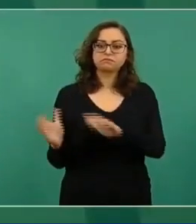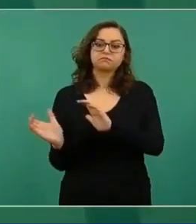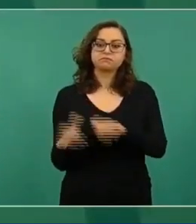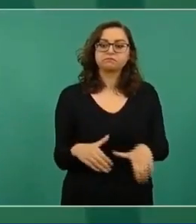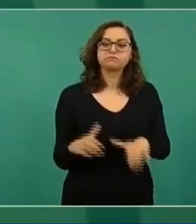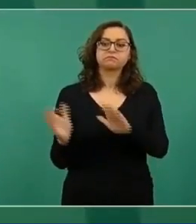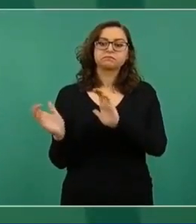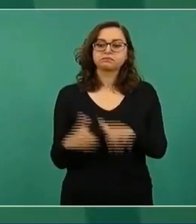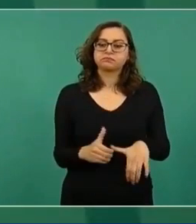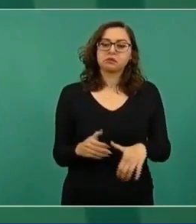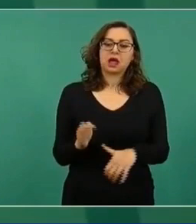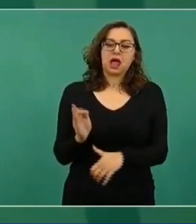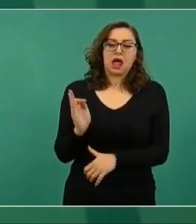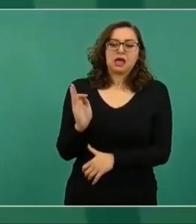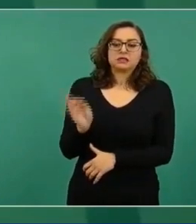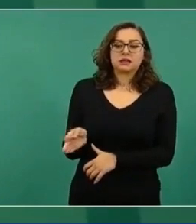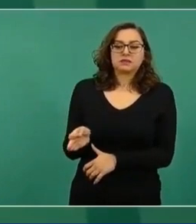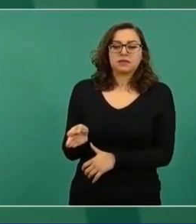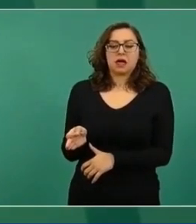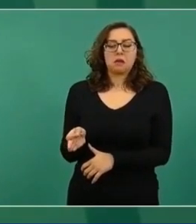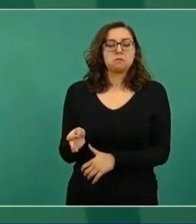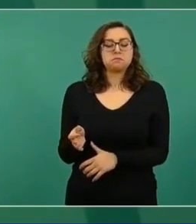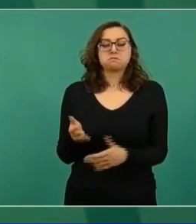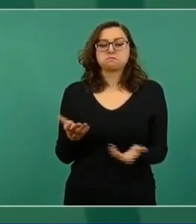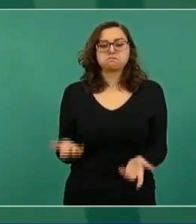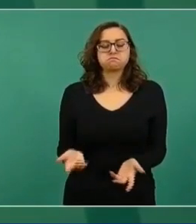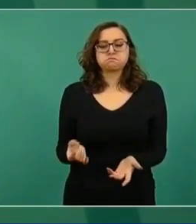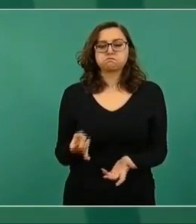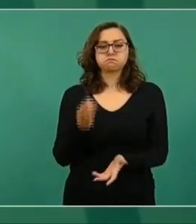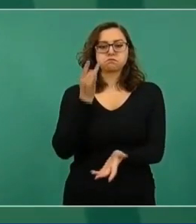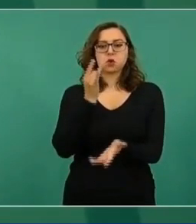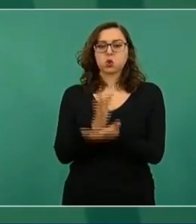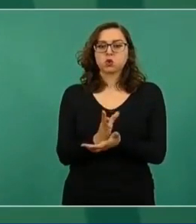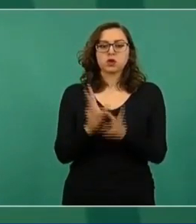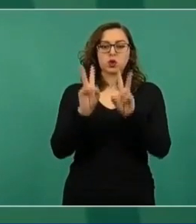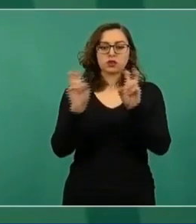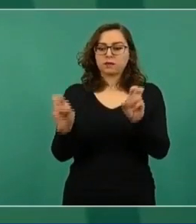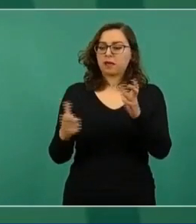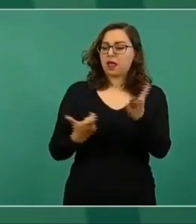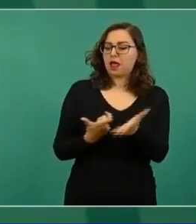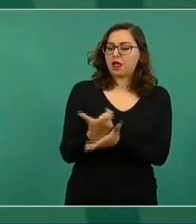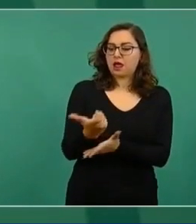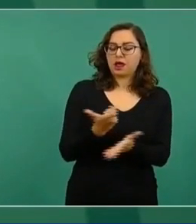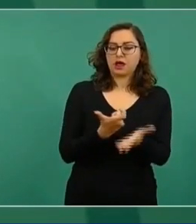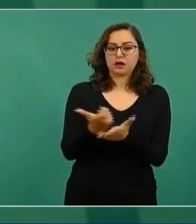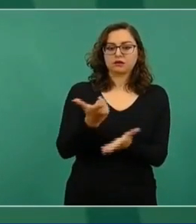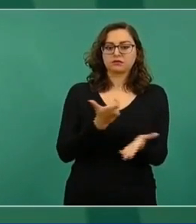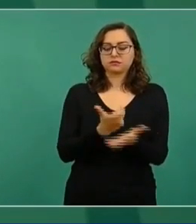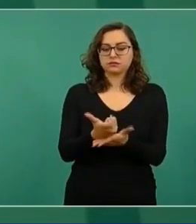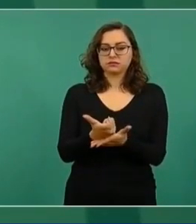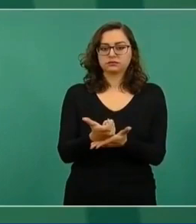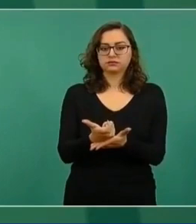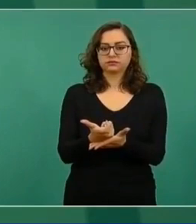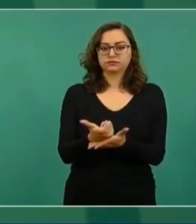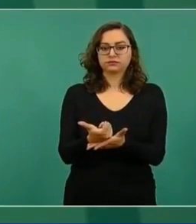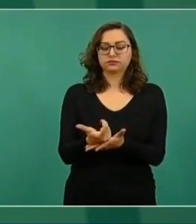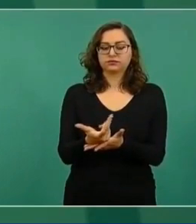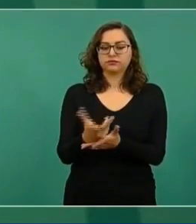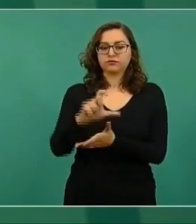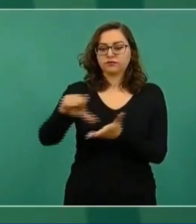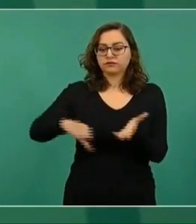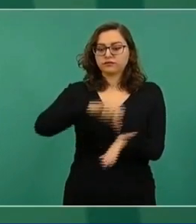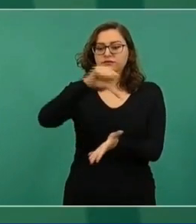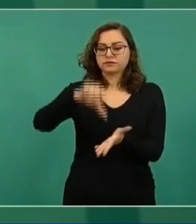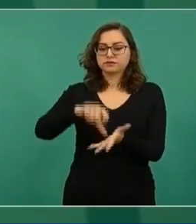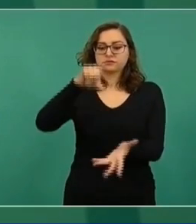sea sustentado tan solo en cuestiones económicas y en cuestiones de formación de los centros donde